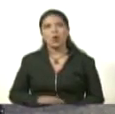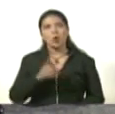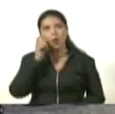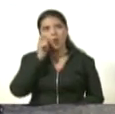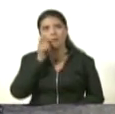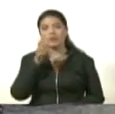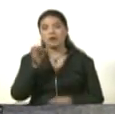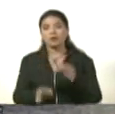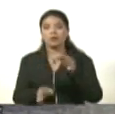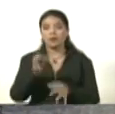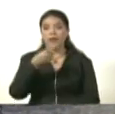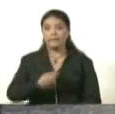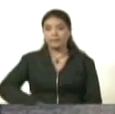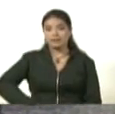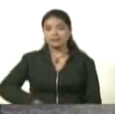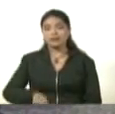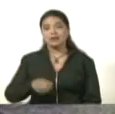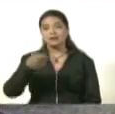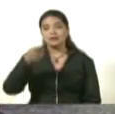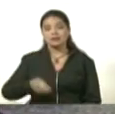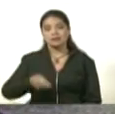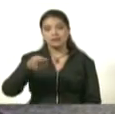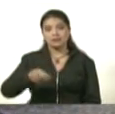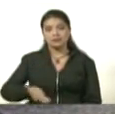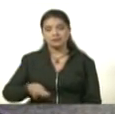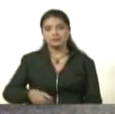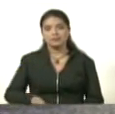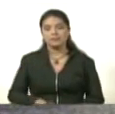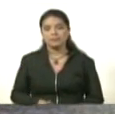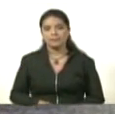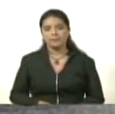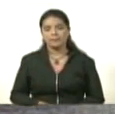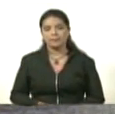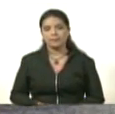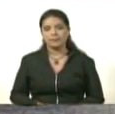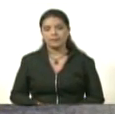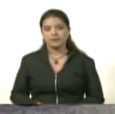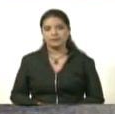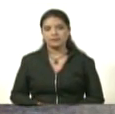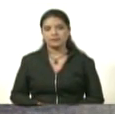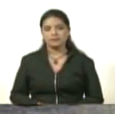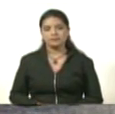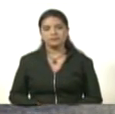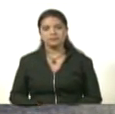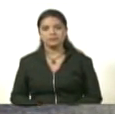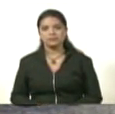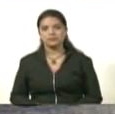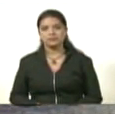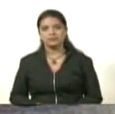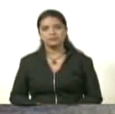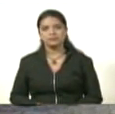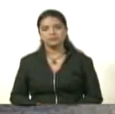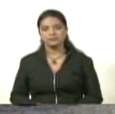Moreno, presidente del Tribunal Supremo de Justicia de la República Bolivariana de Venezuela.